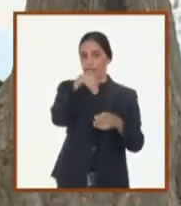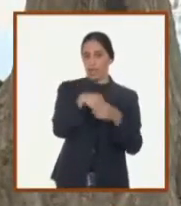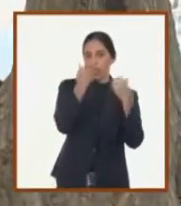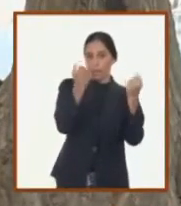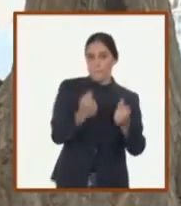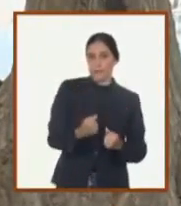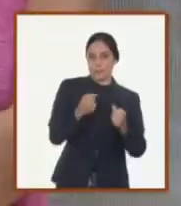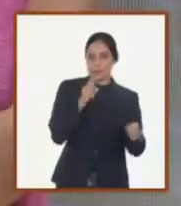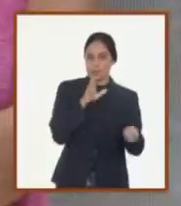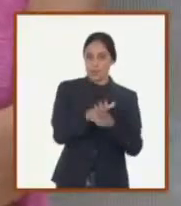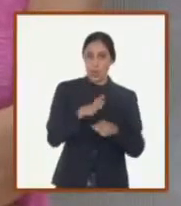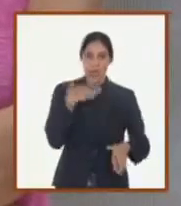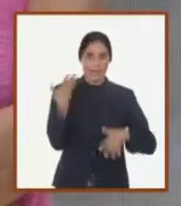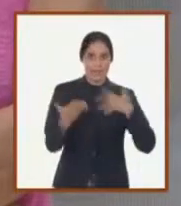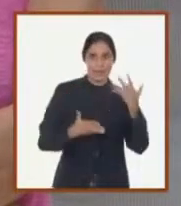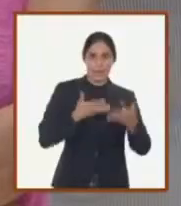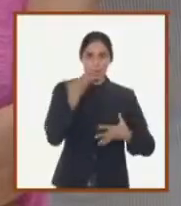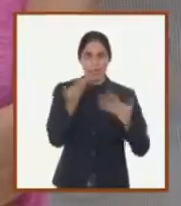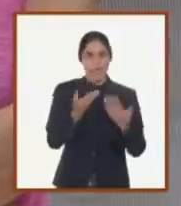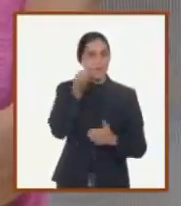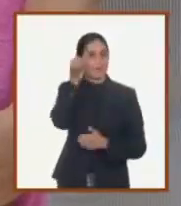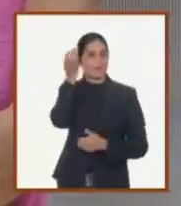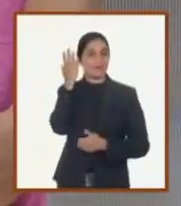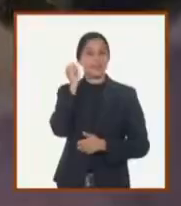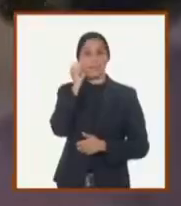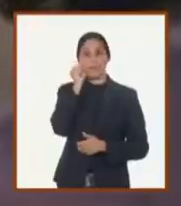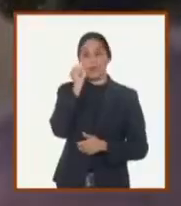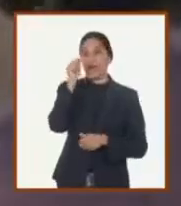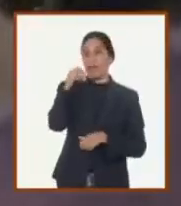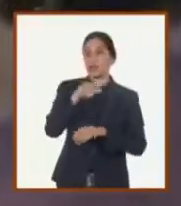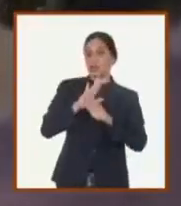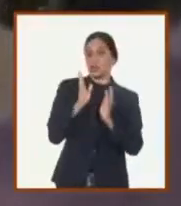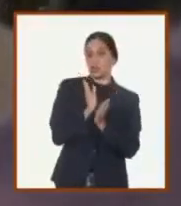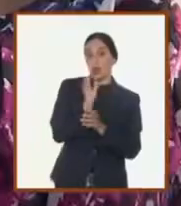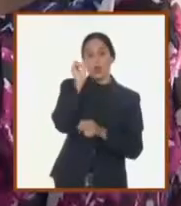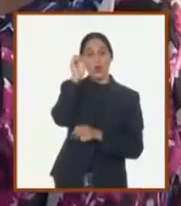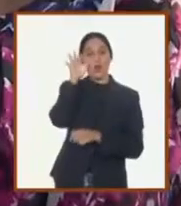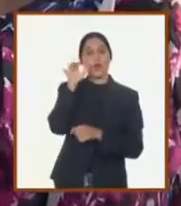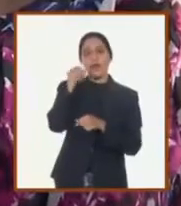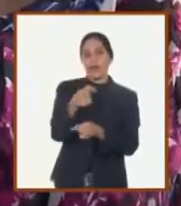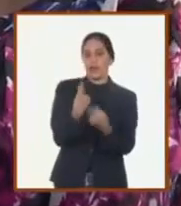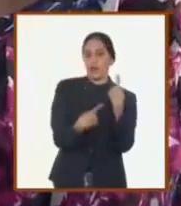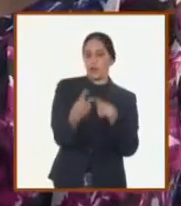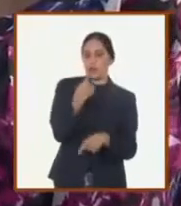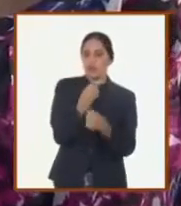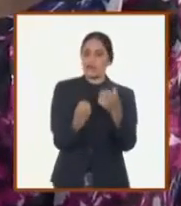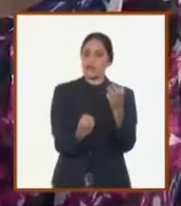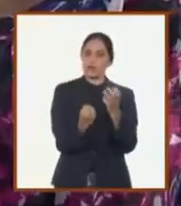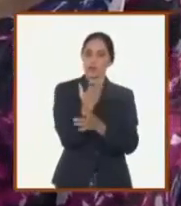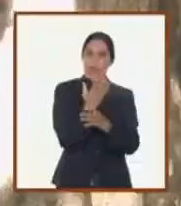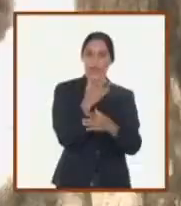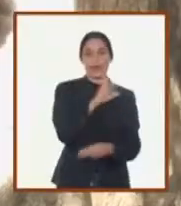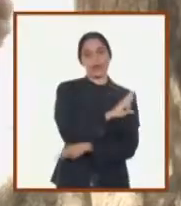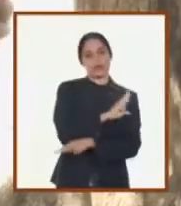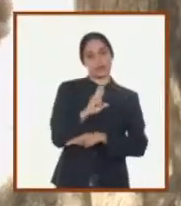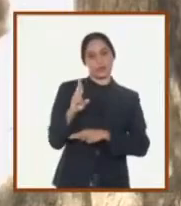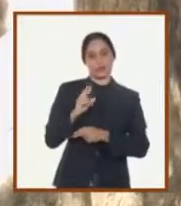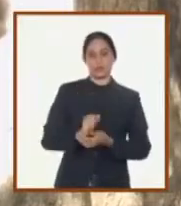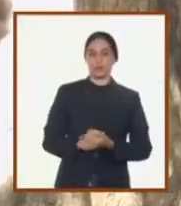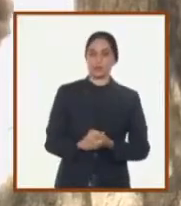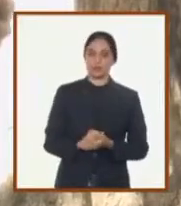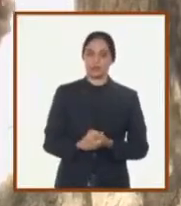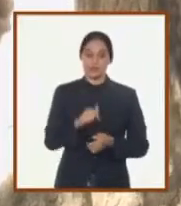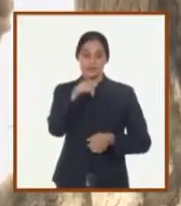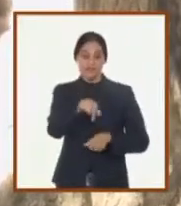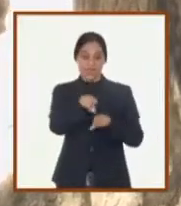actividades por las seis décadas de la oficina de asuntos históricos fundada por la heroína Revolucionaria esta